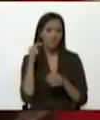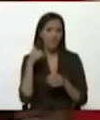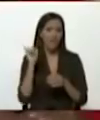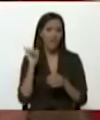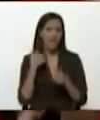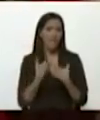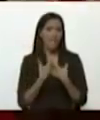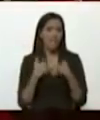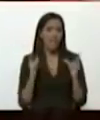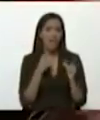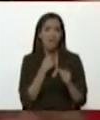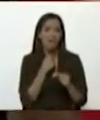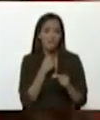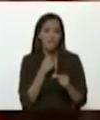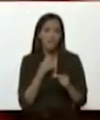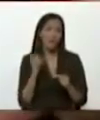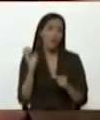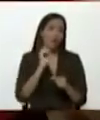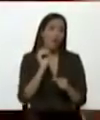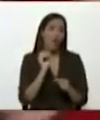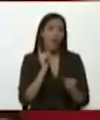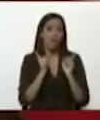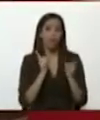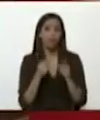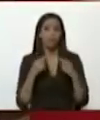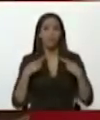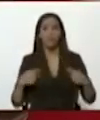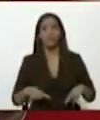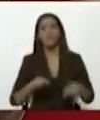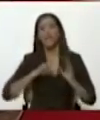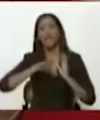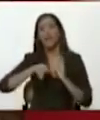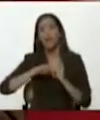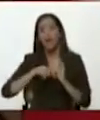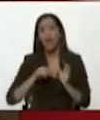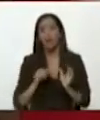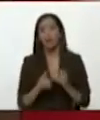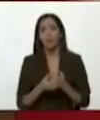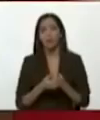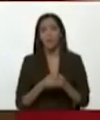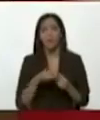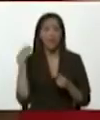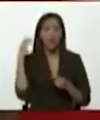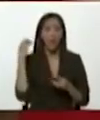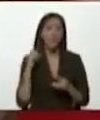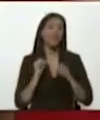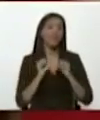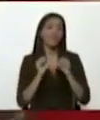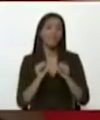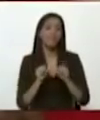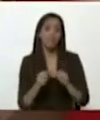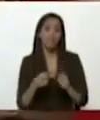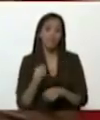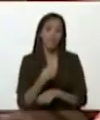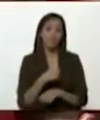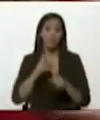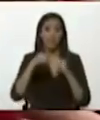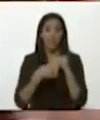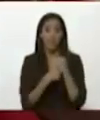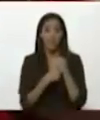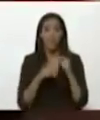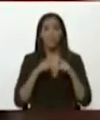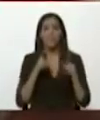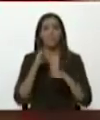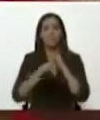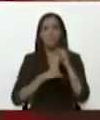Uh-huh. O de alguno de estos recursos que se han robado al Cucutazo y que sigue manteniendo a Guaidó. Pero internacionalmente,